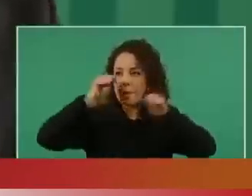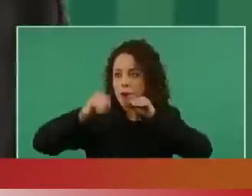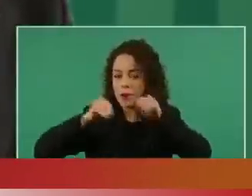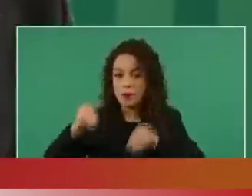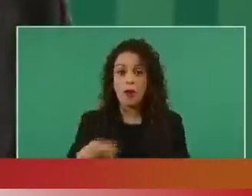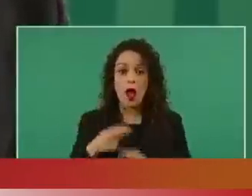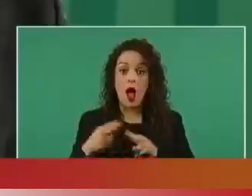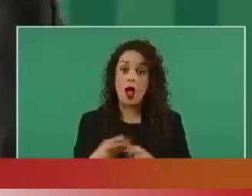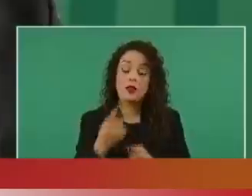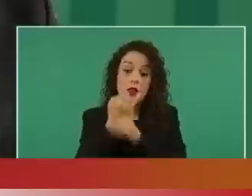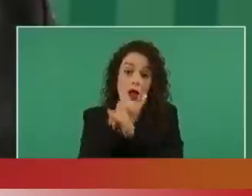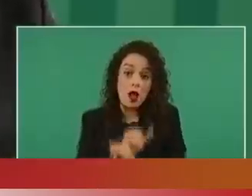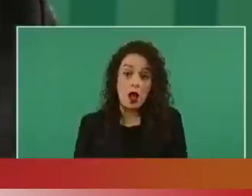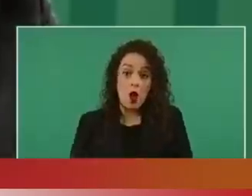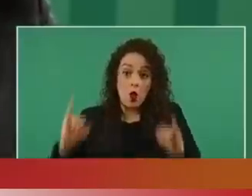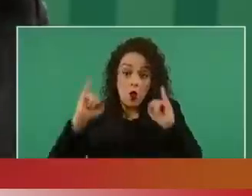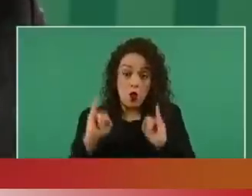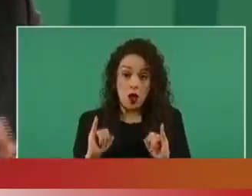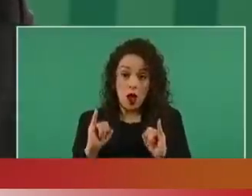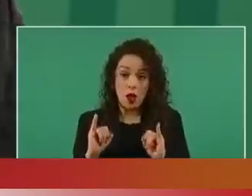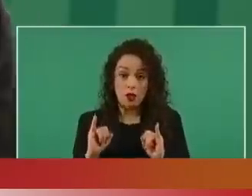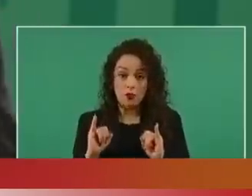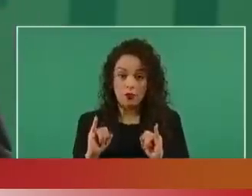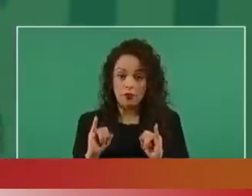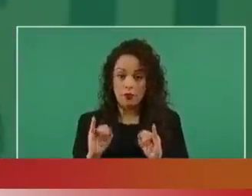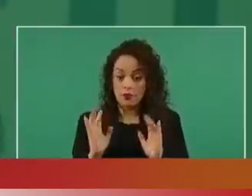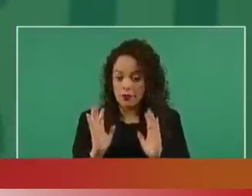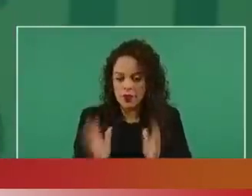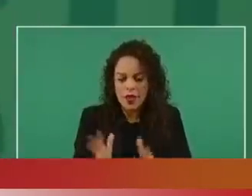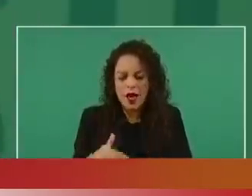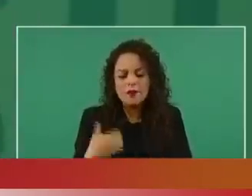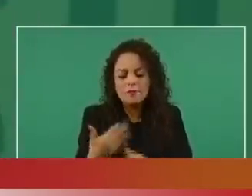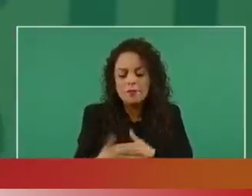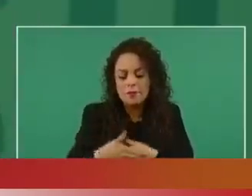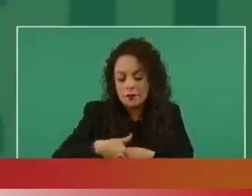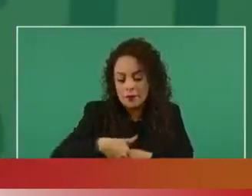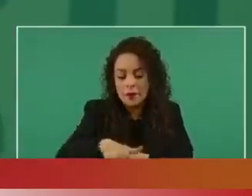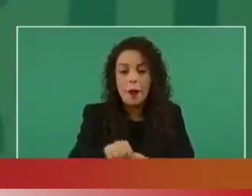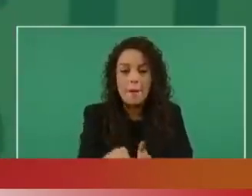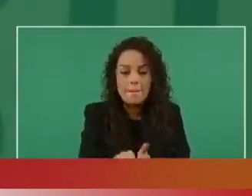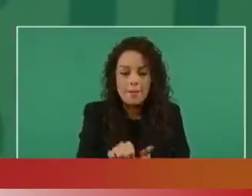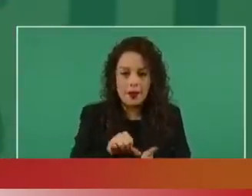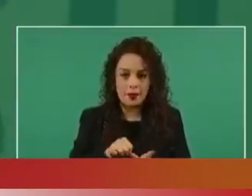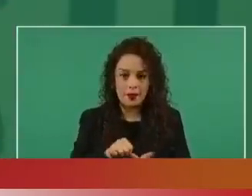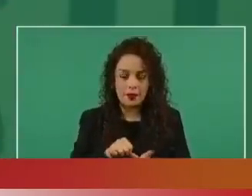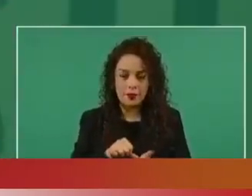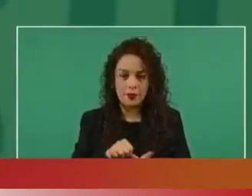inaugurarlo ya en unos meses antes de que